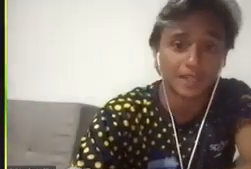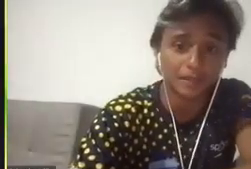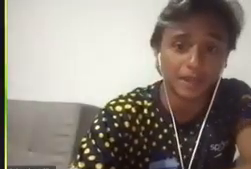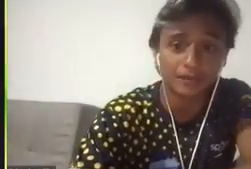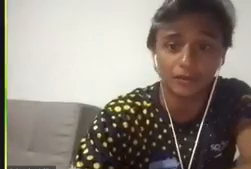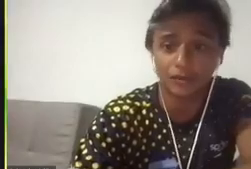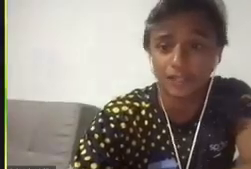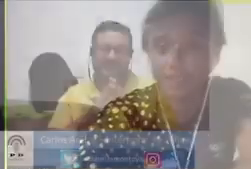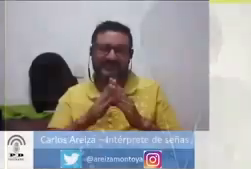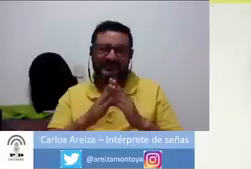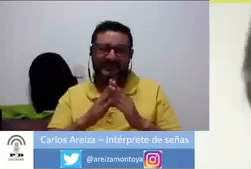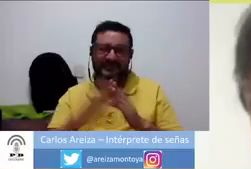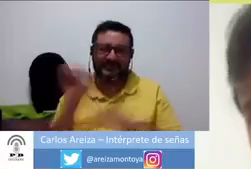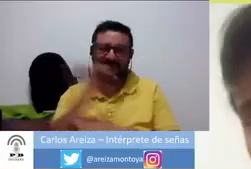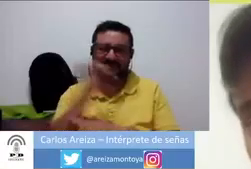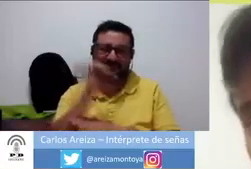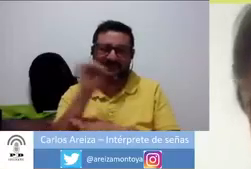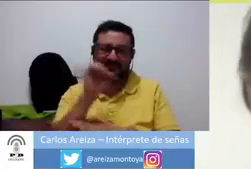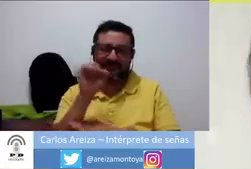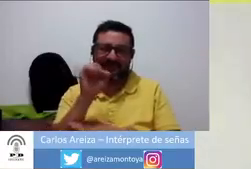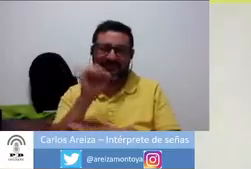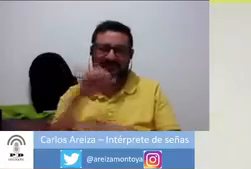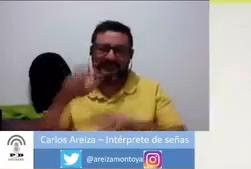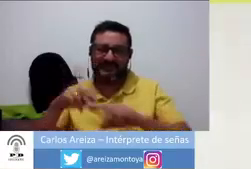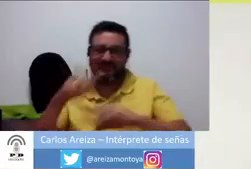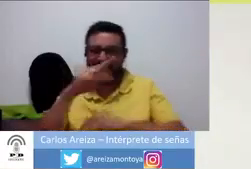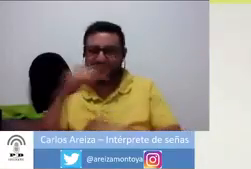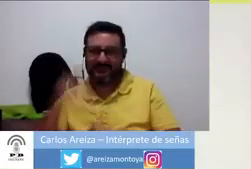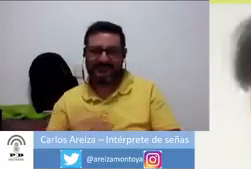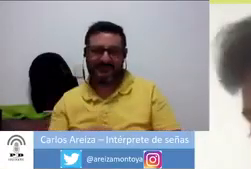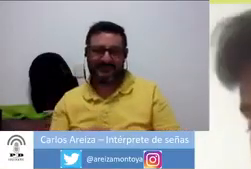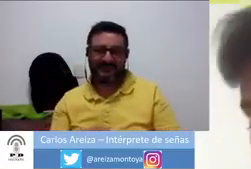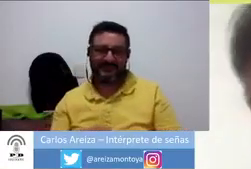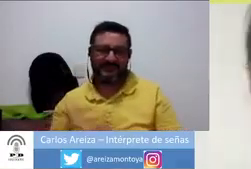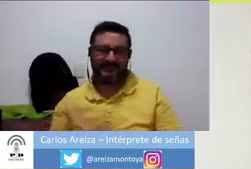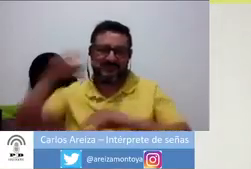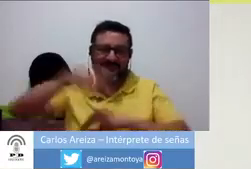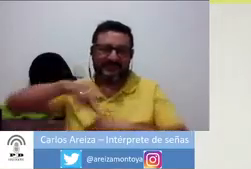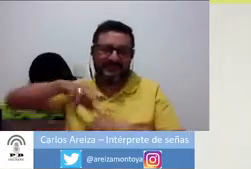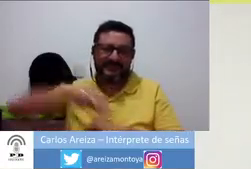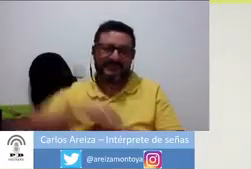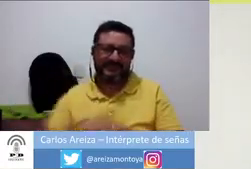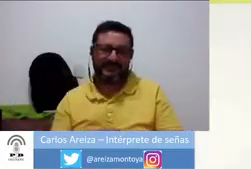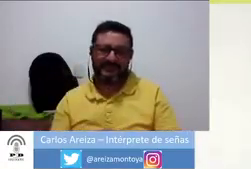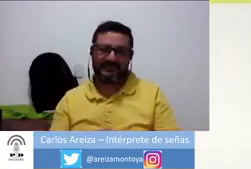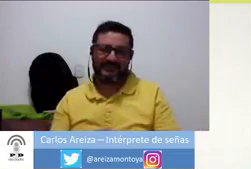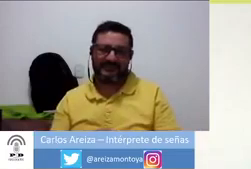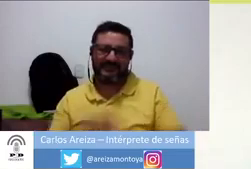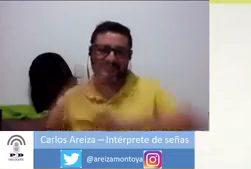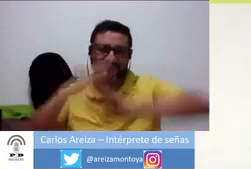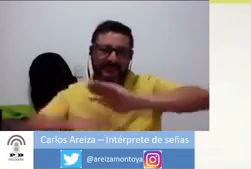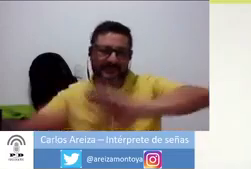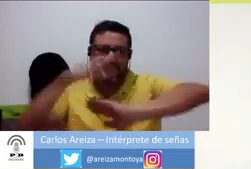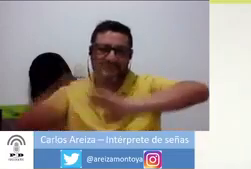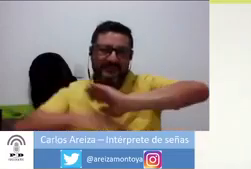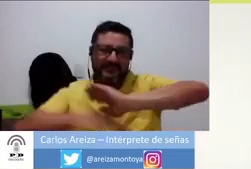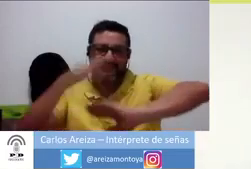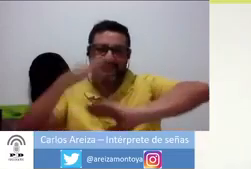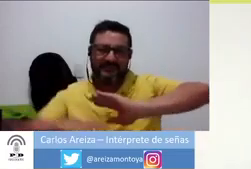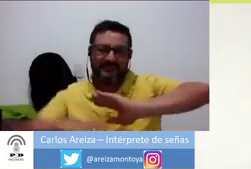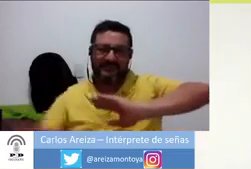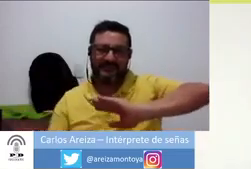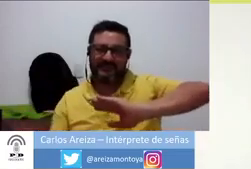pues al vehículo y a la piscina, lo que me tirara, y eso que me tiraba más vendado que un berraco. Llegué